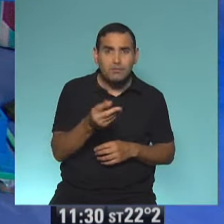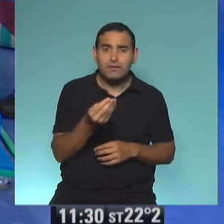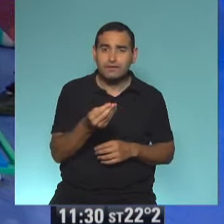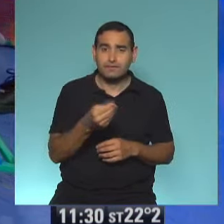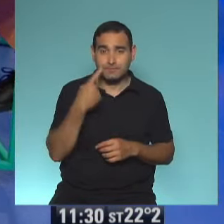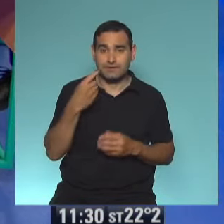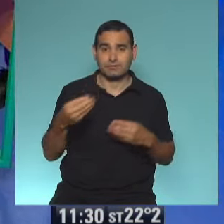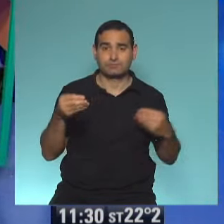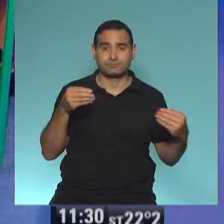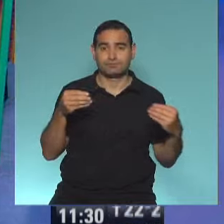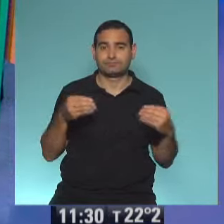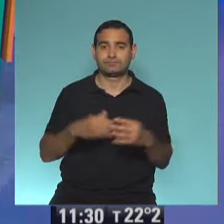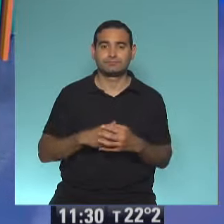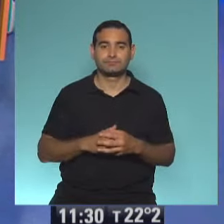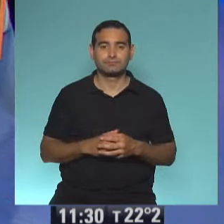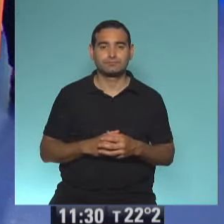bien.